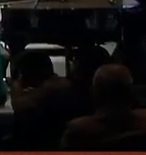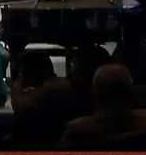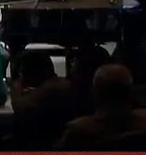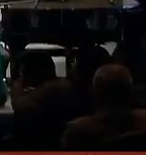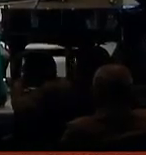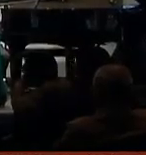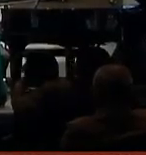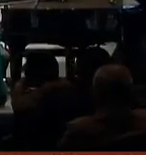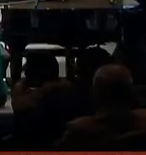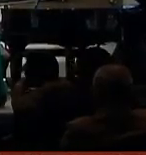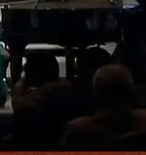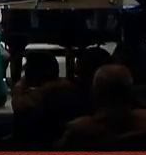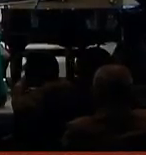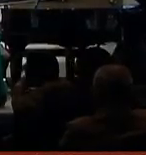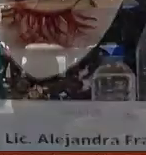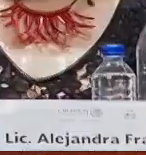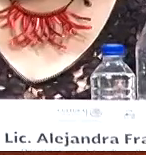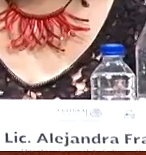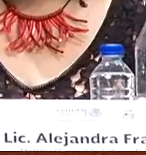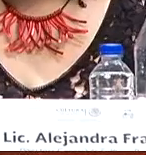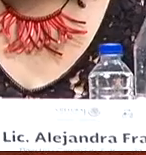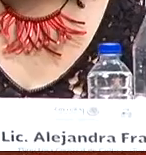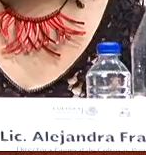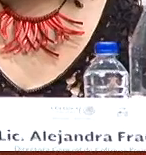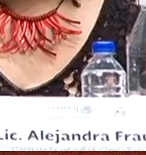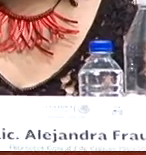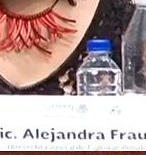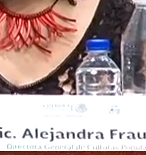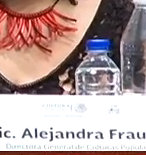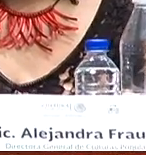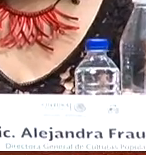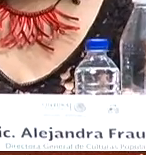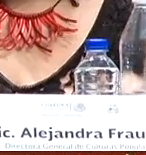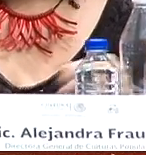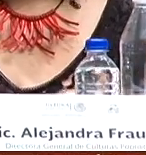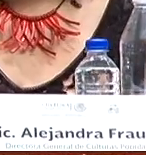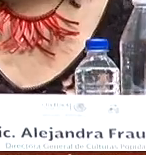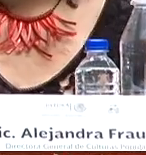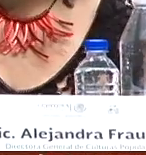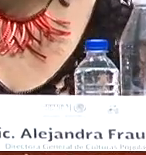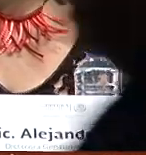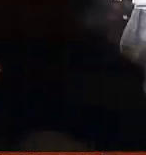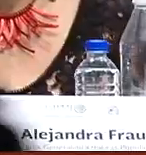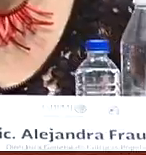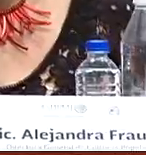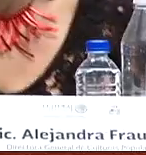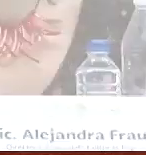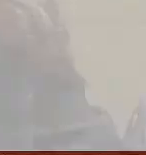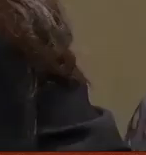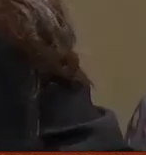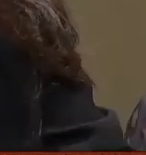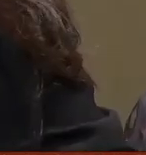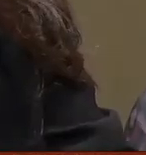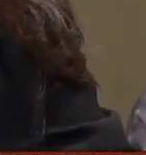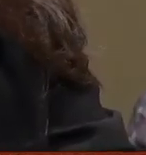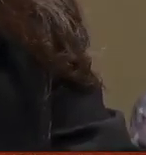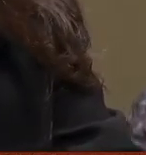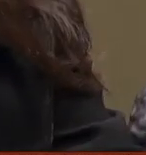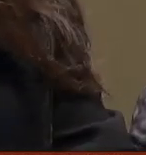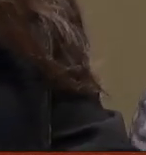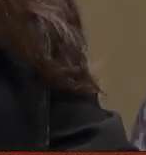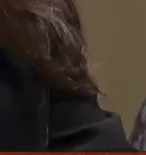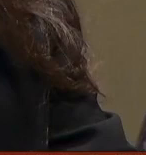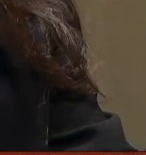naciente organismo se propone lograr el registro del bolero en la lista del Patrimonio Mundial de la UNESCO. Nos sentimos